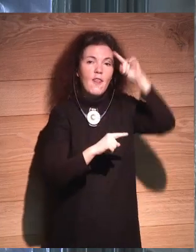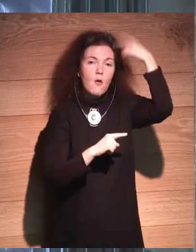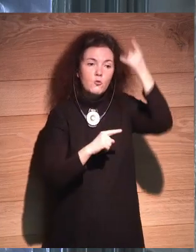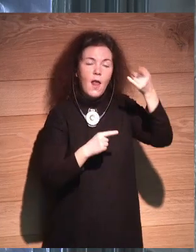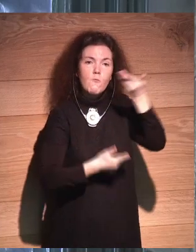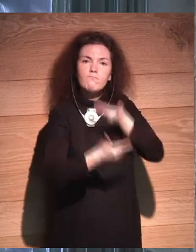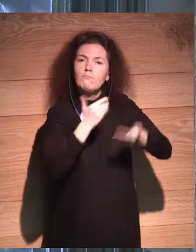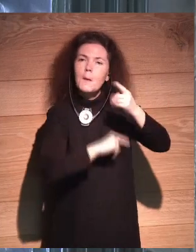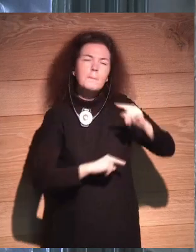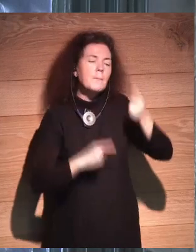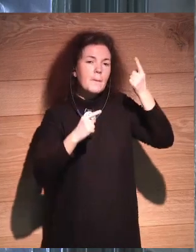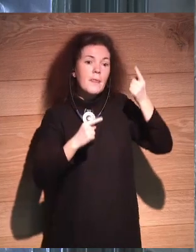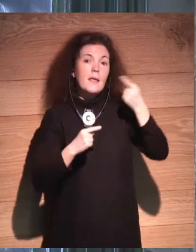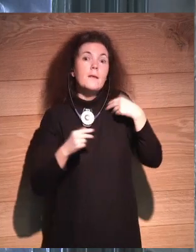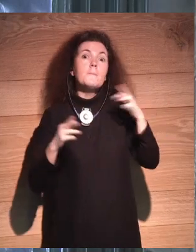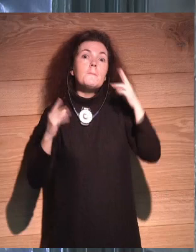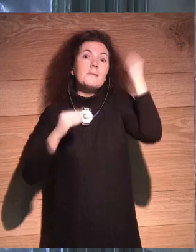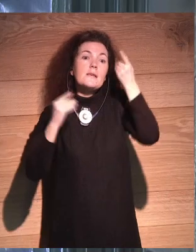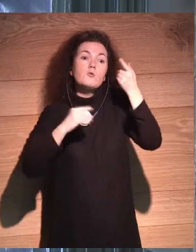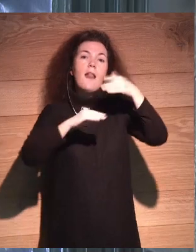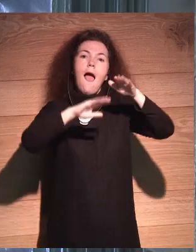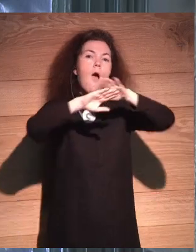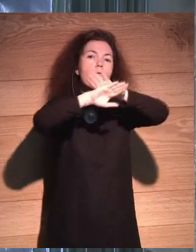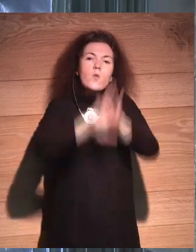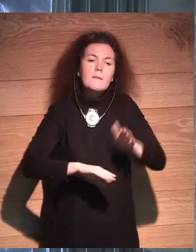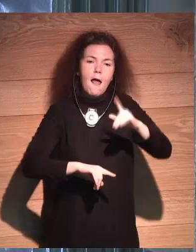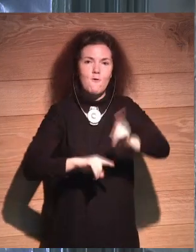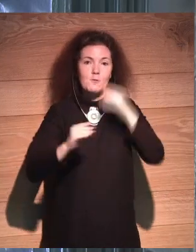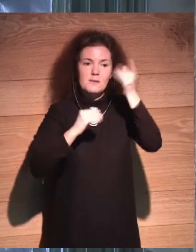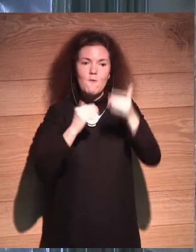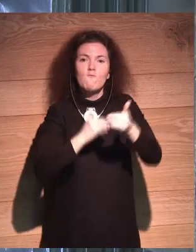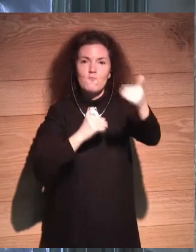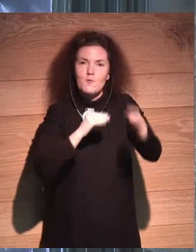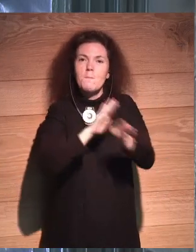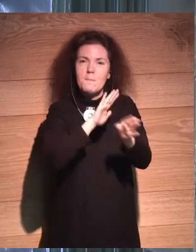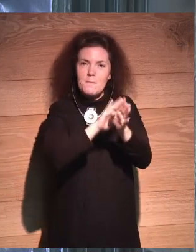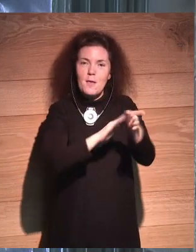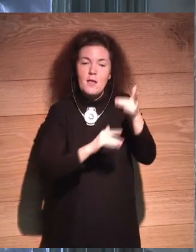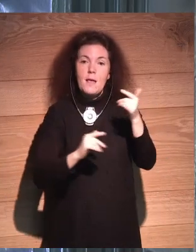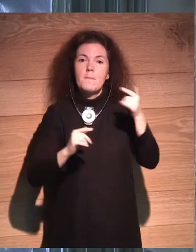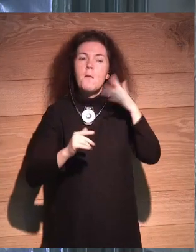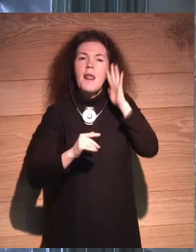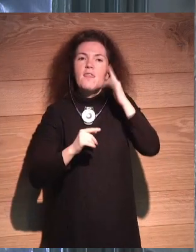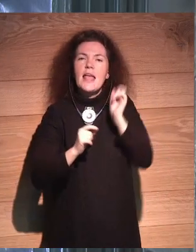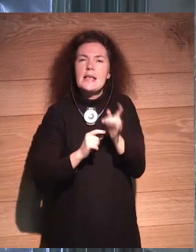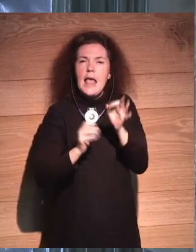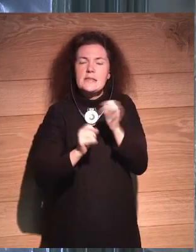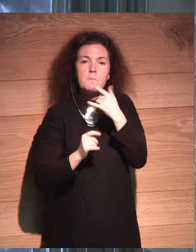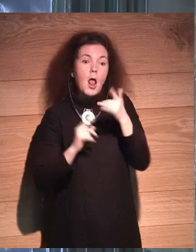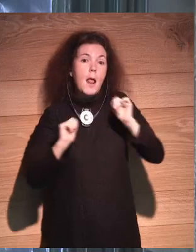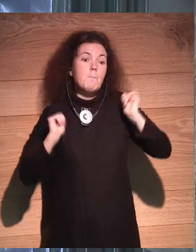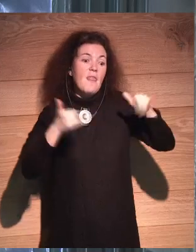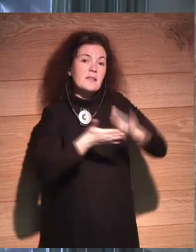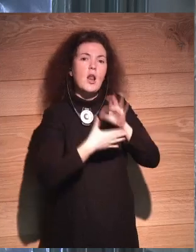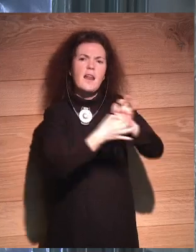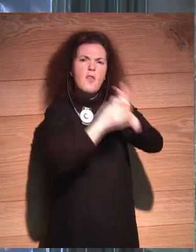seguros de que no va a ser la última. Parece un tópico, pero no lo es, porque desde el principio la relación ha sido fantástica. El